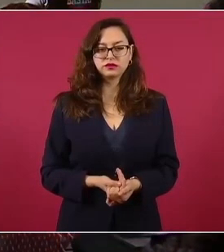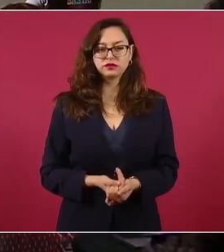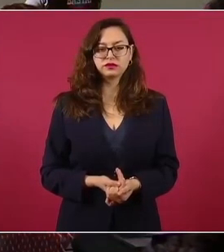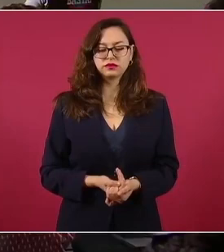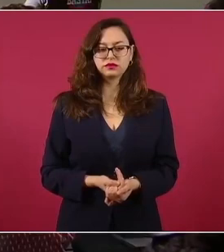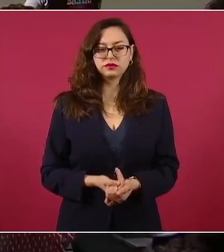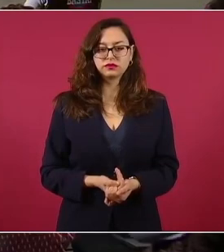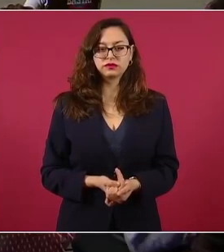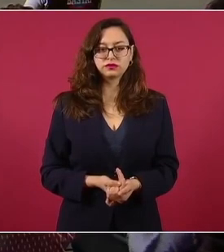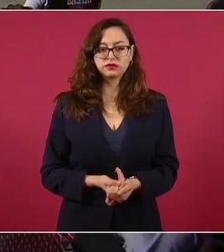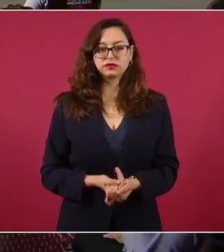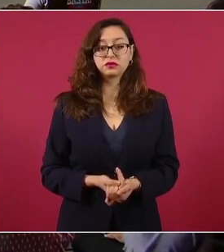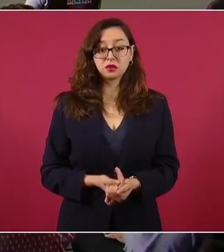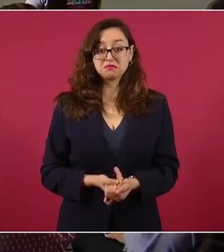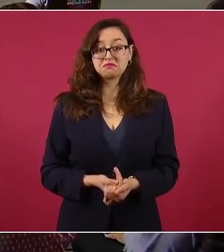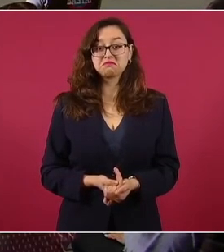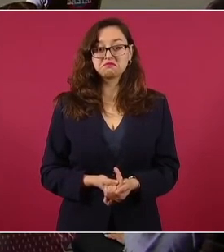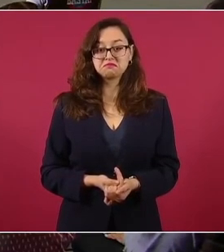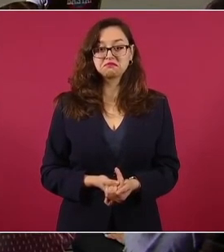También.